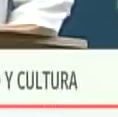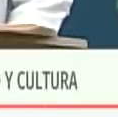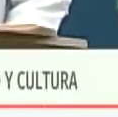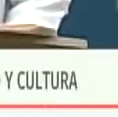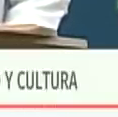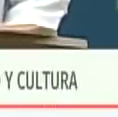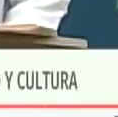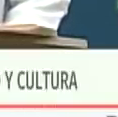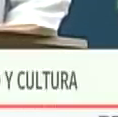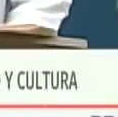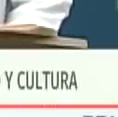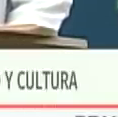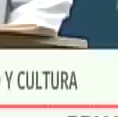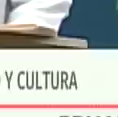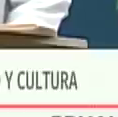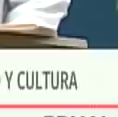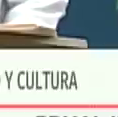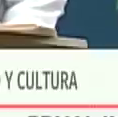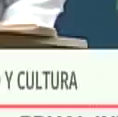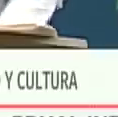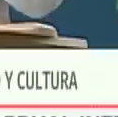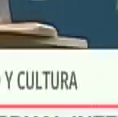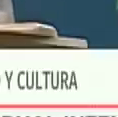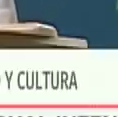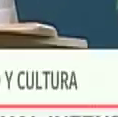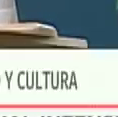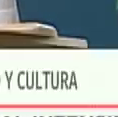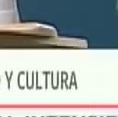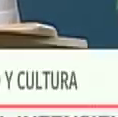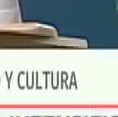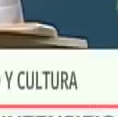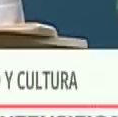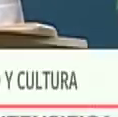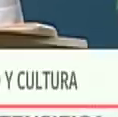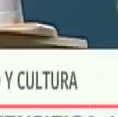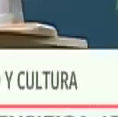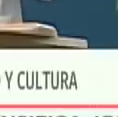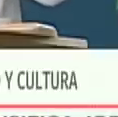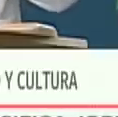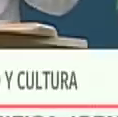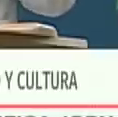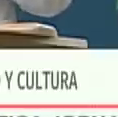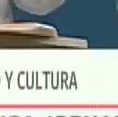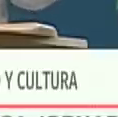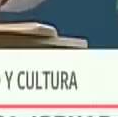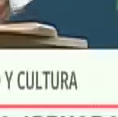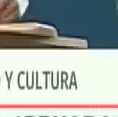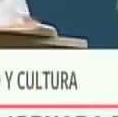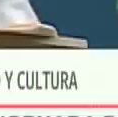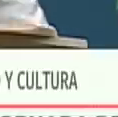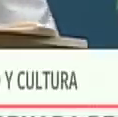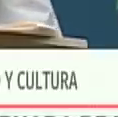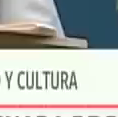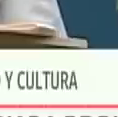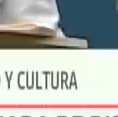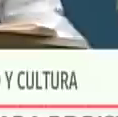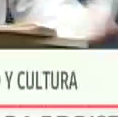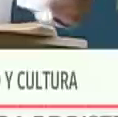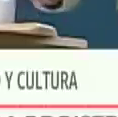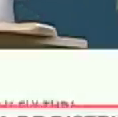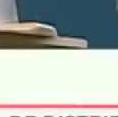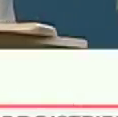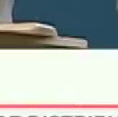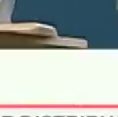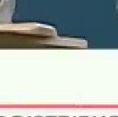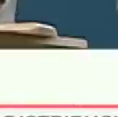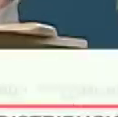buenas tardes a todo el pueblo de Venezuela, pidiéndoles permiso para poder conversar con ustedes